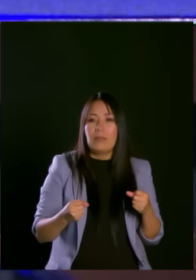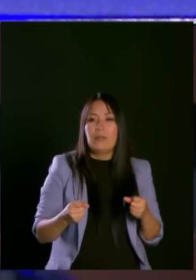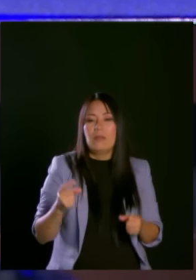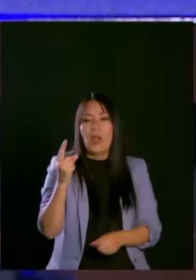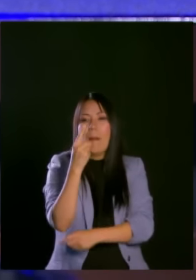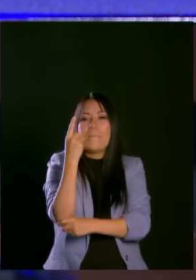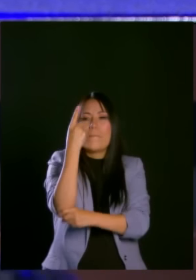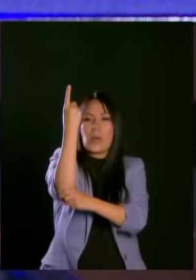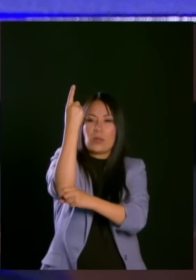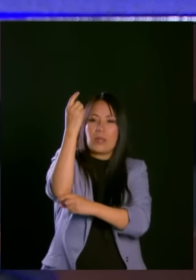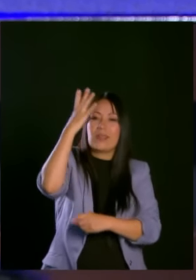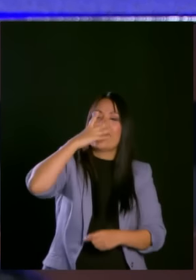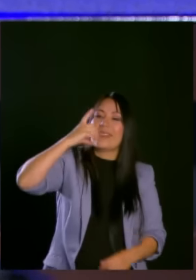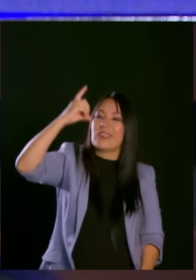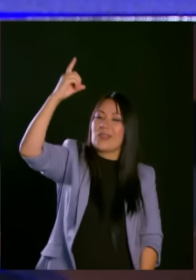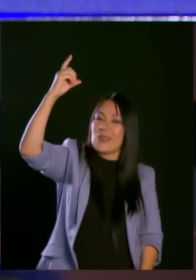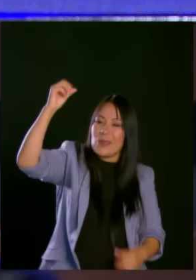es Dios.